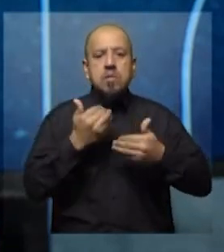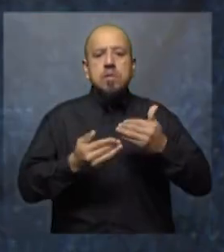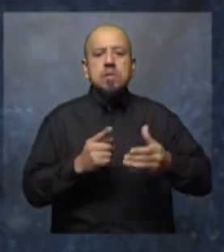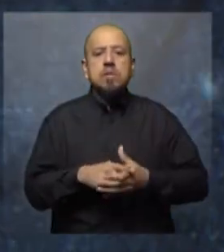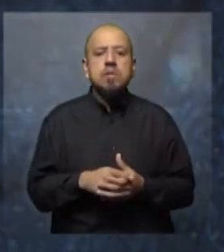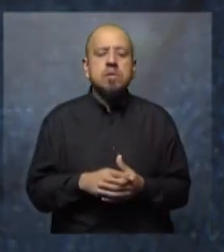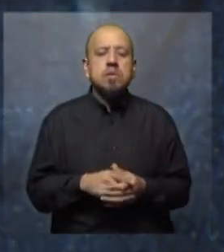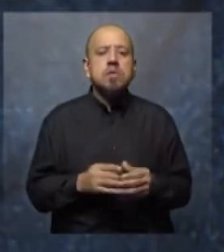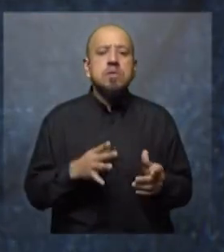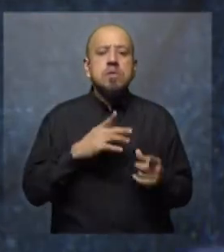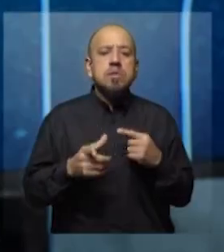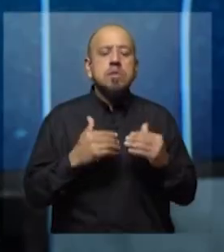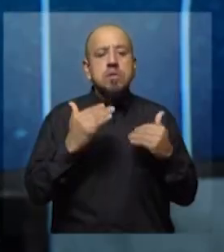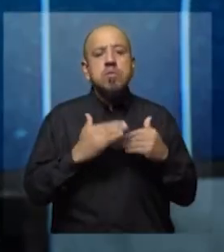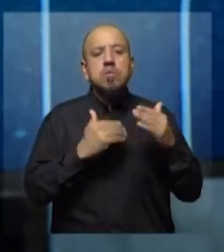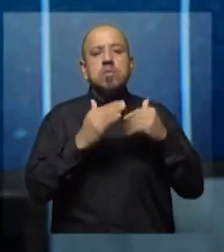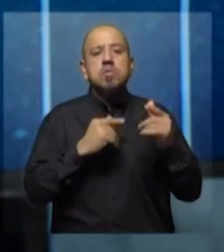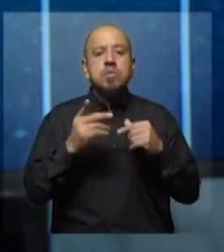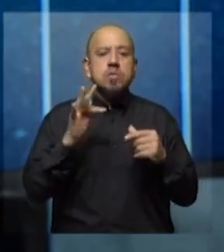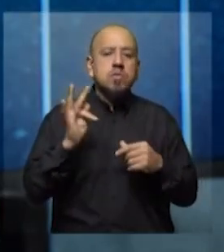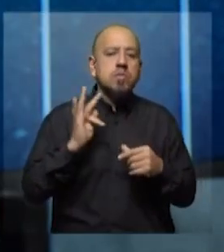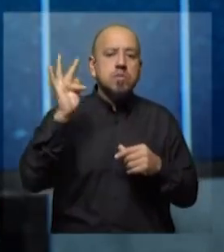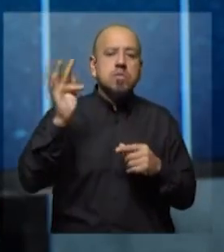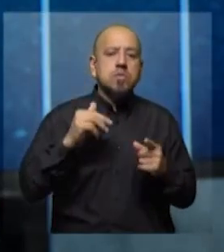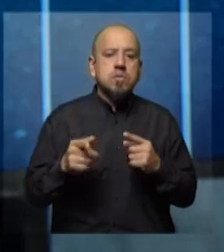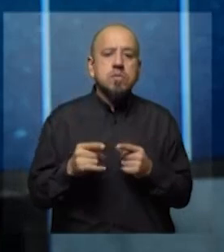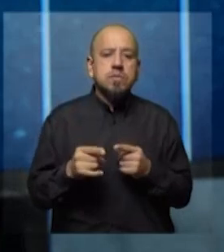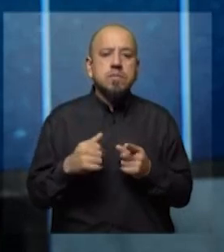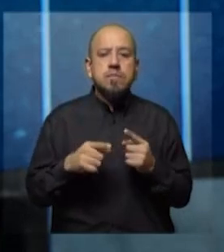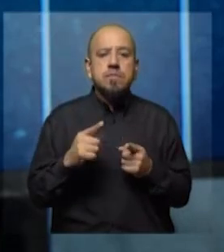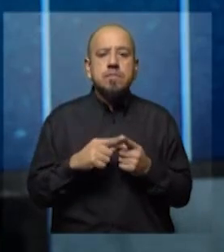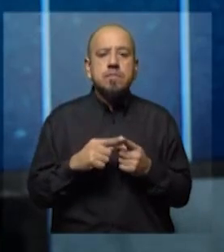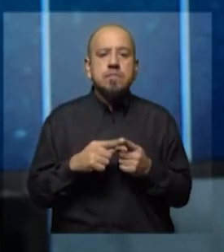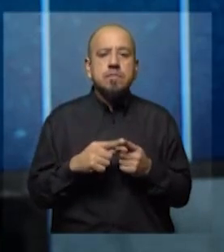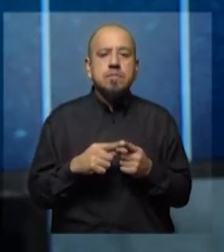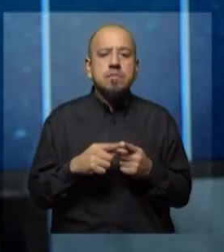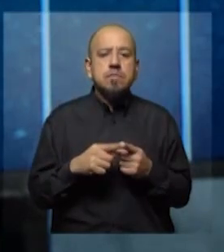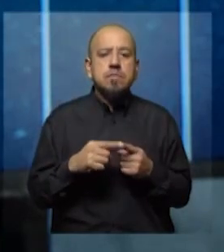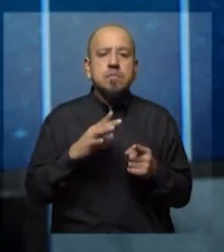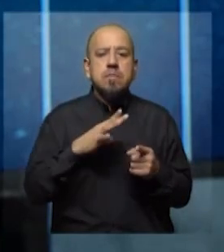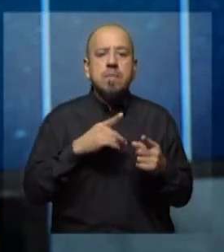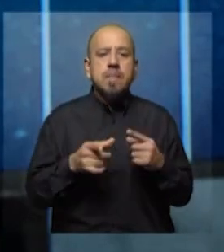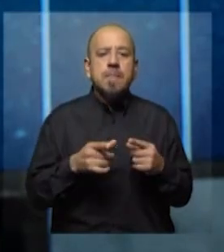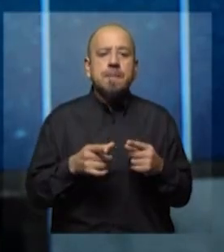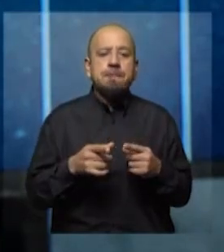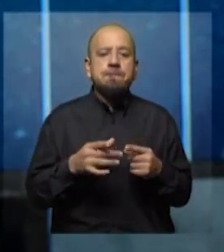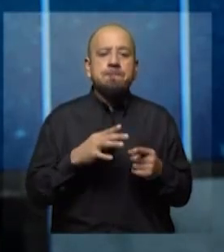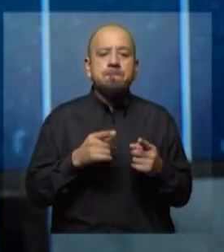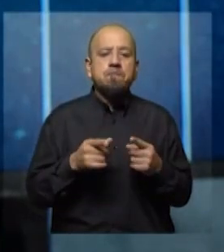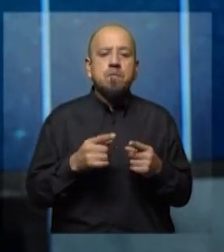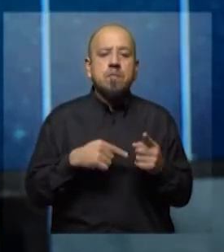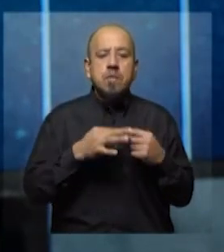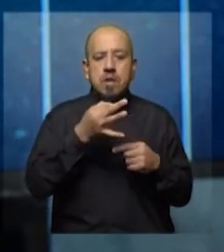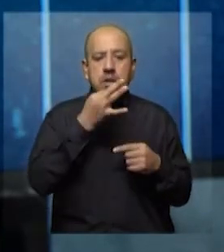Claro que tanto de la construcción de un futuro adulto este está se juega esto no